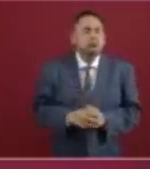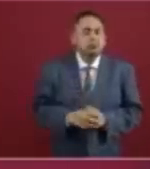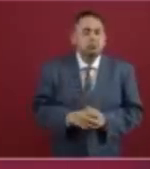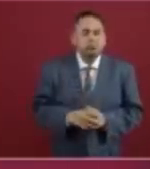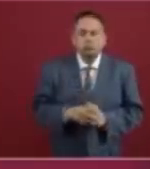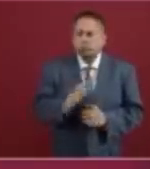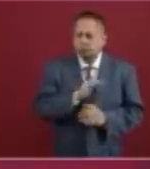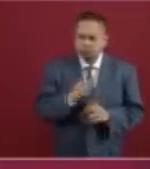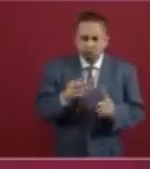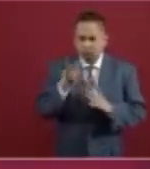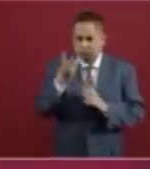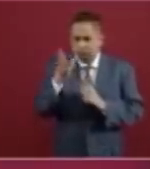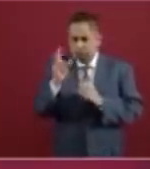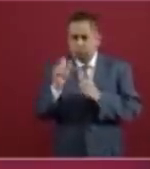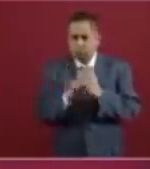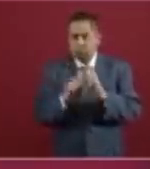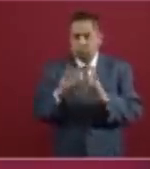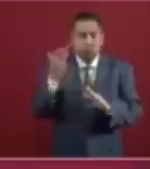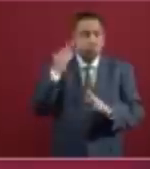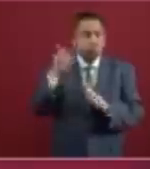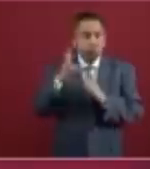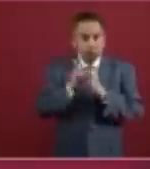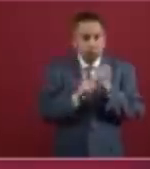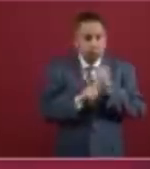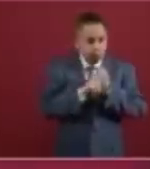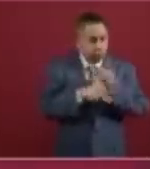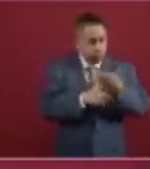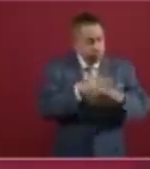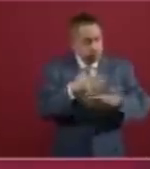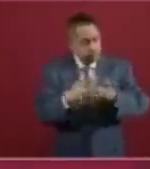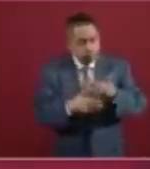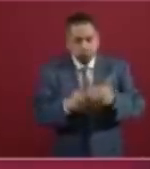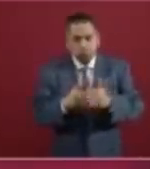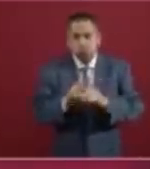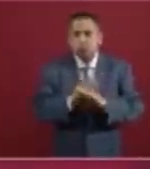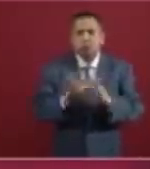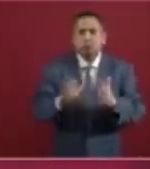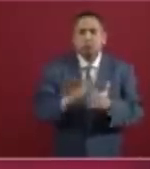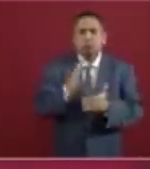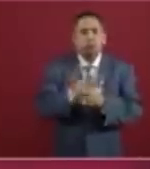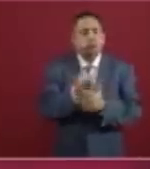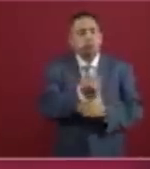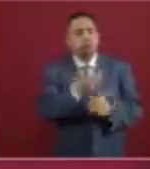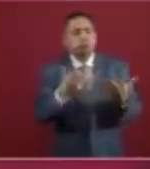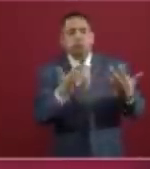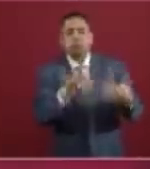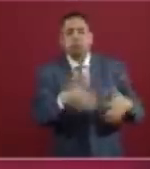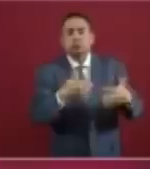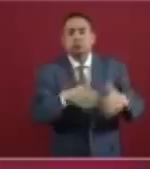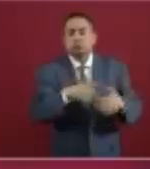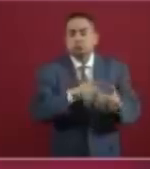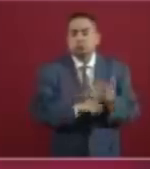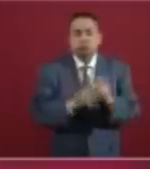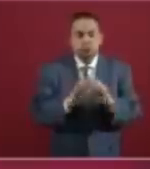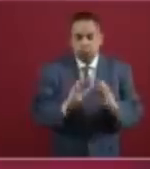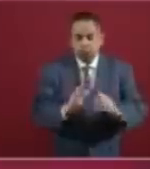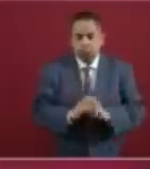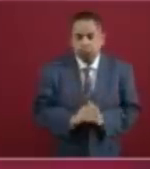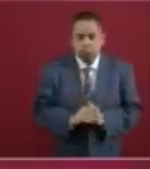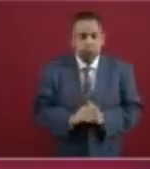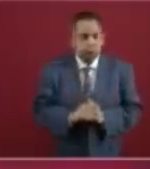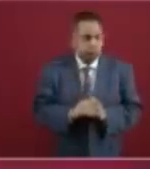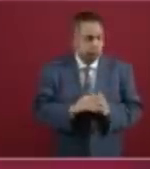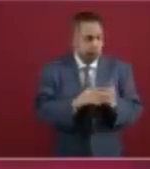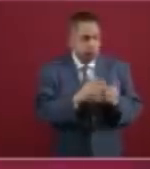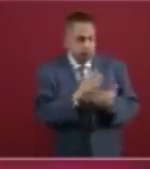tres meses, y pararon algunas empresas, se fue